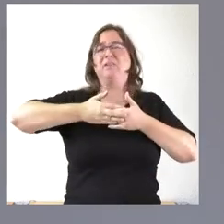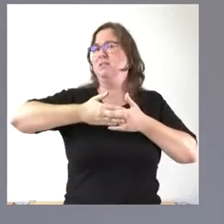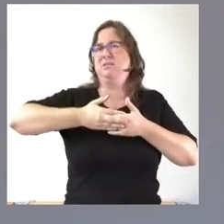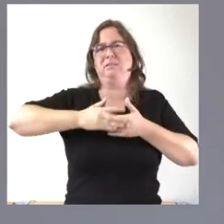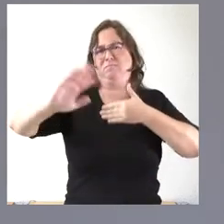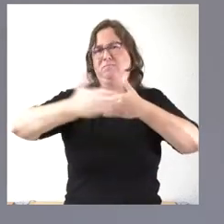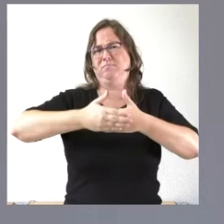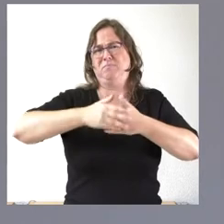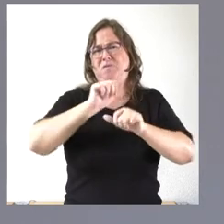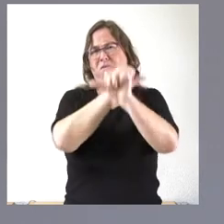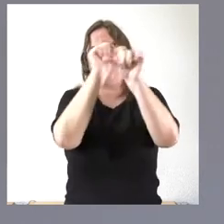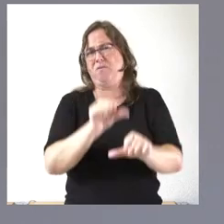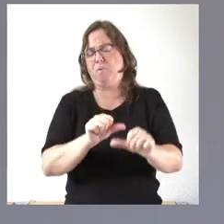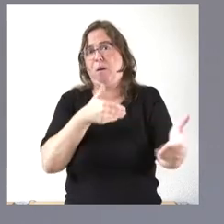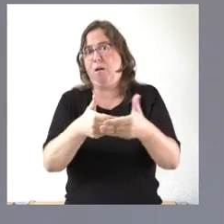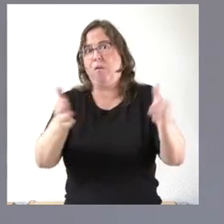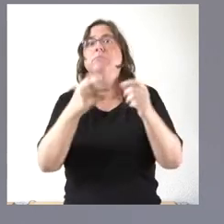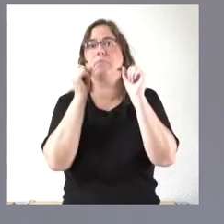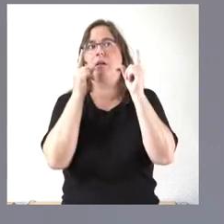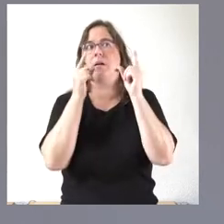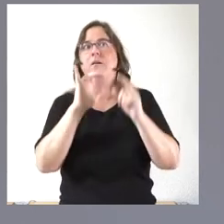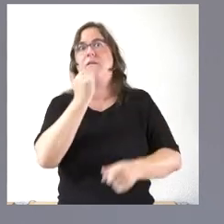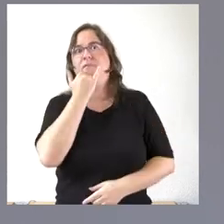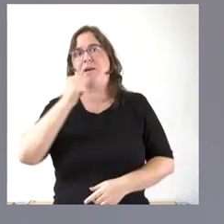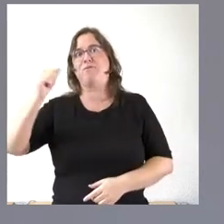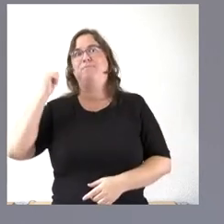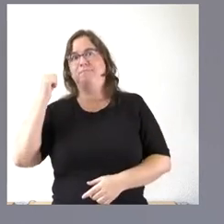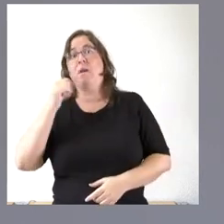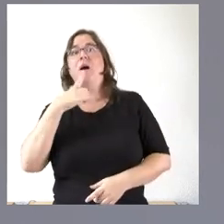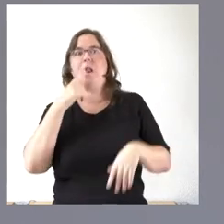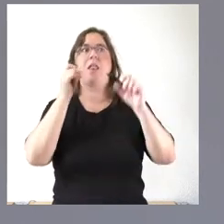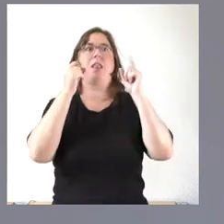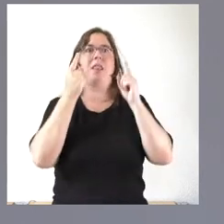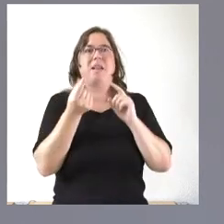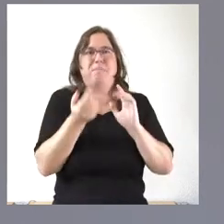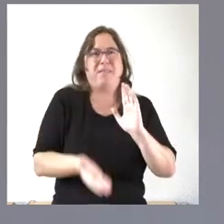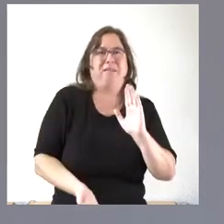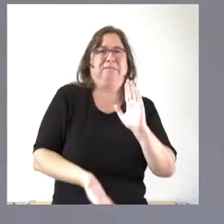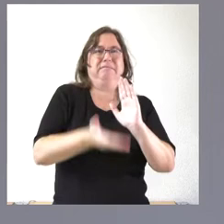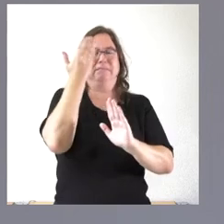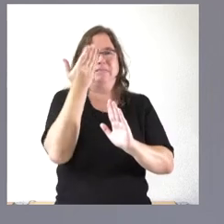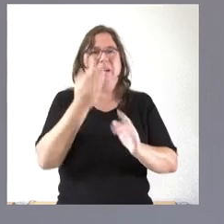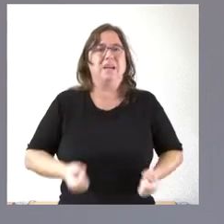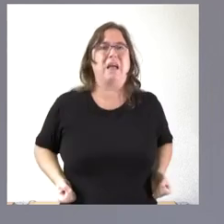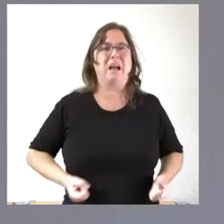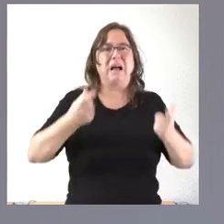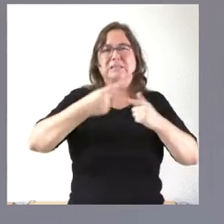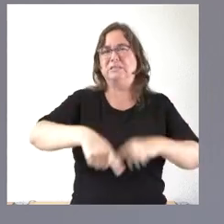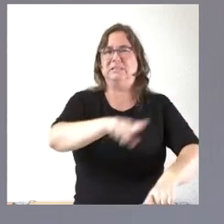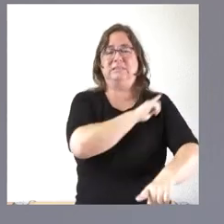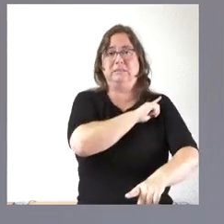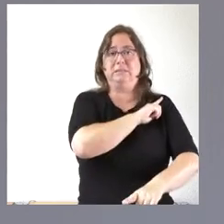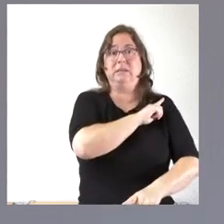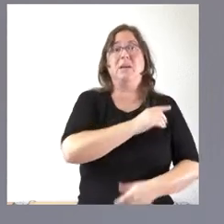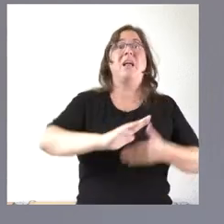tan precipitada. Hoy lo vemos, quizá hoy todavía más, cuando el precio de la energía ha subido y cuando el coste de la energía es tan alto. Fue un error